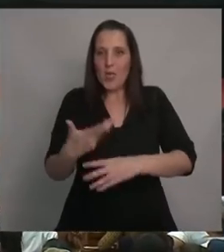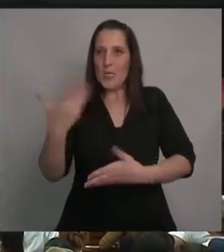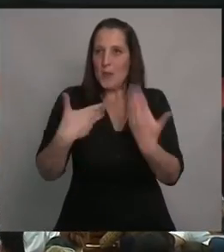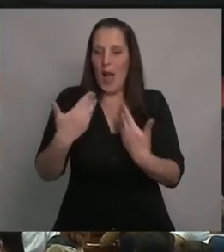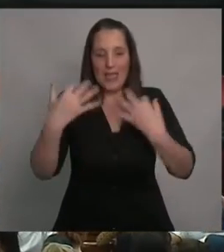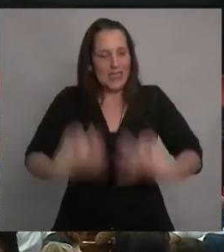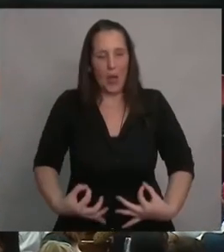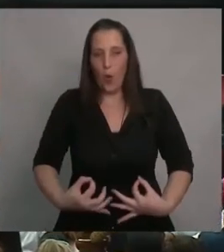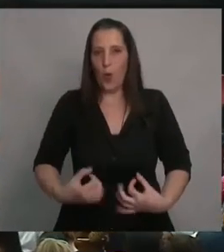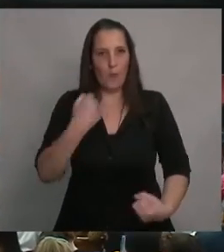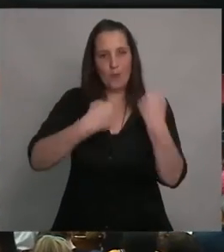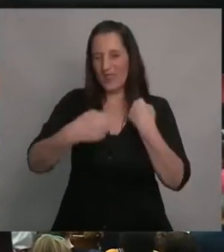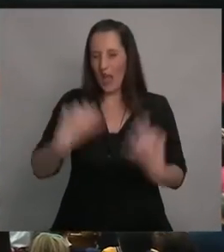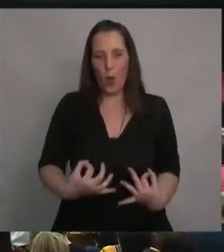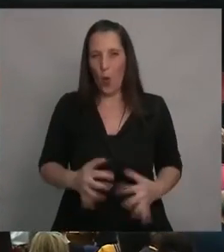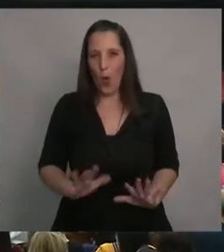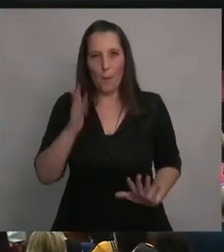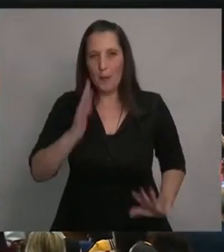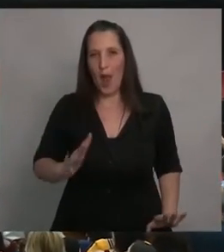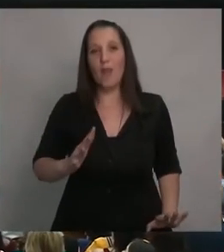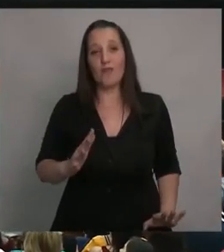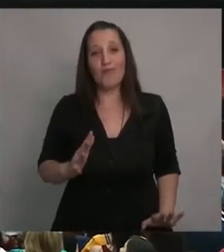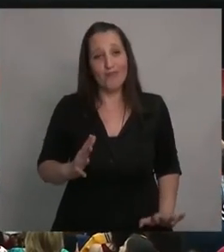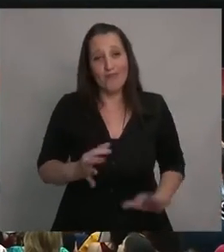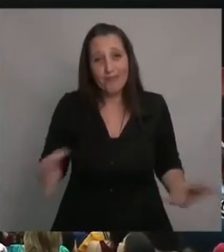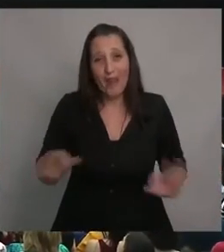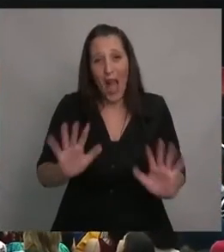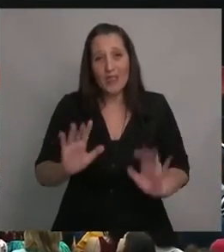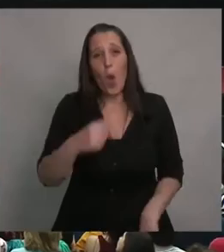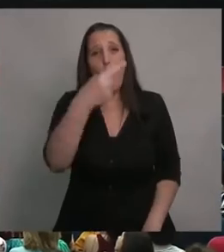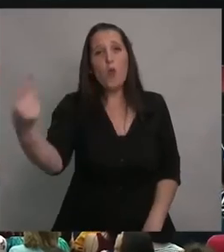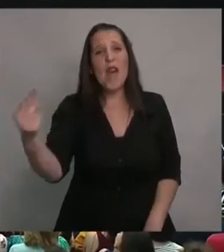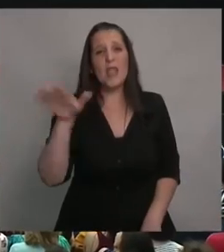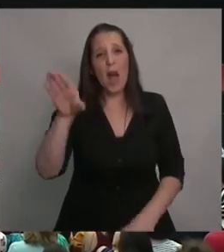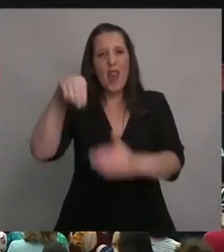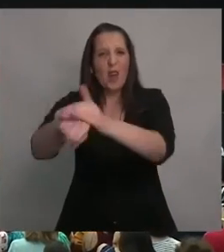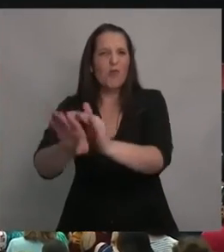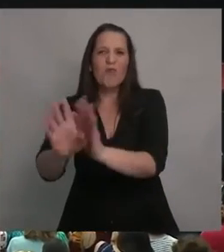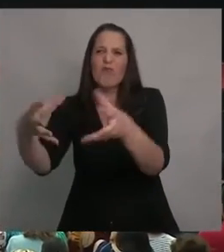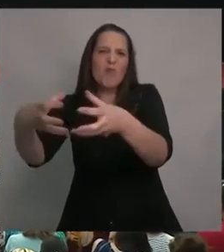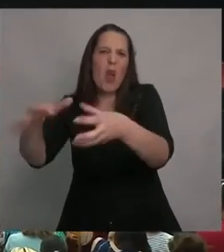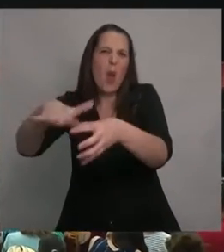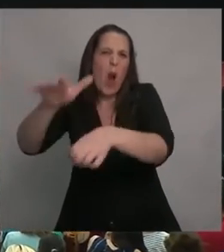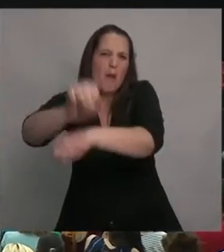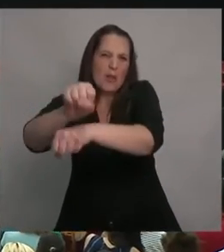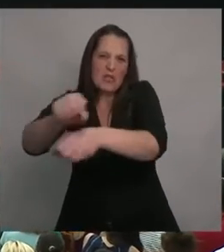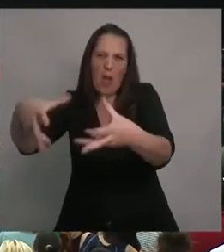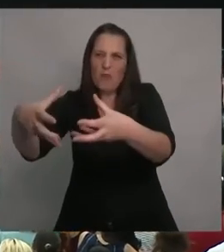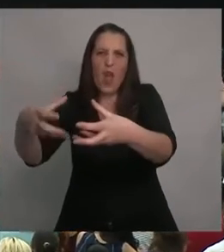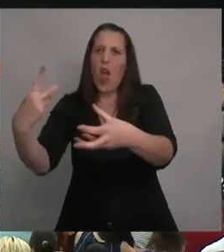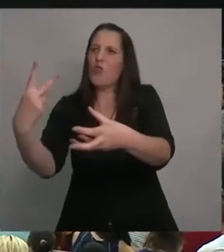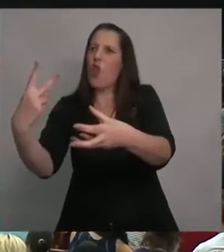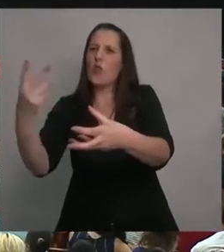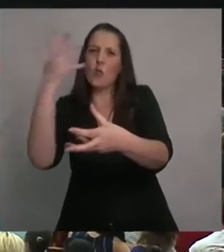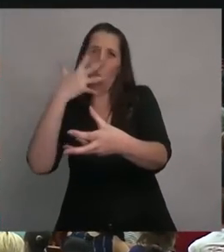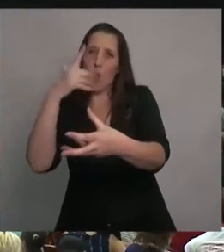bueno, así es. Me mandaron efectivamente una semana para el hueco, estuve con dos morenos norteamericanos,